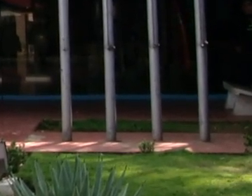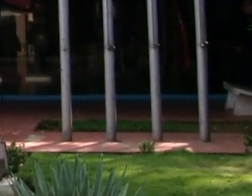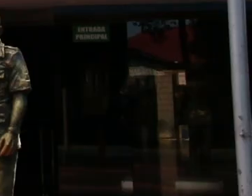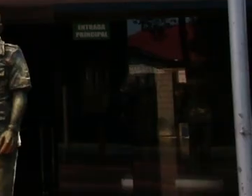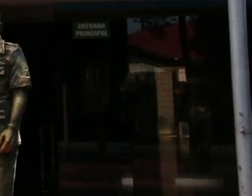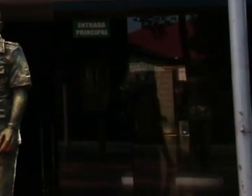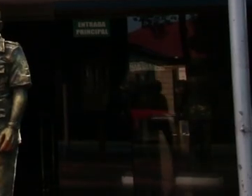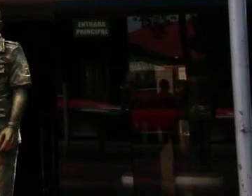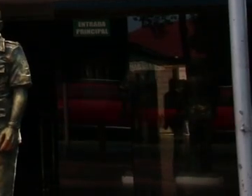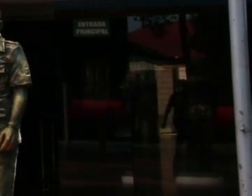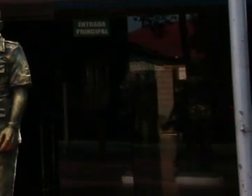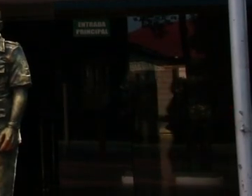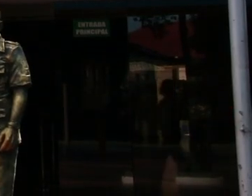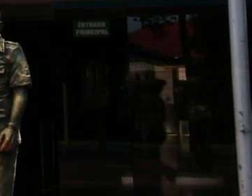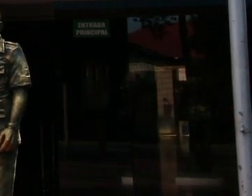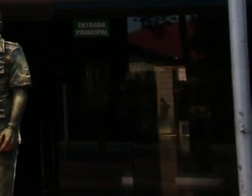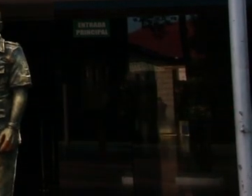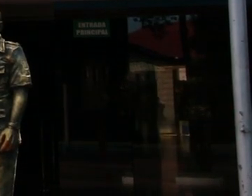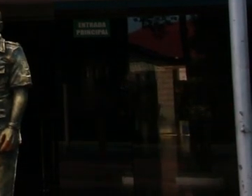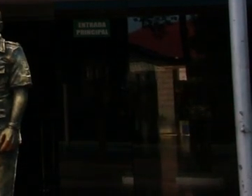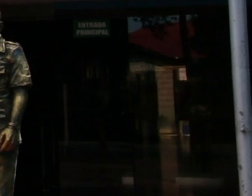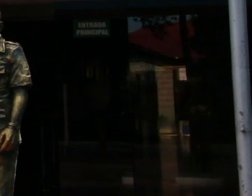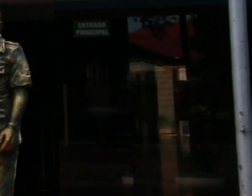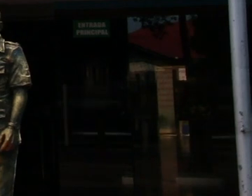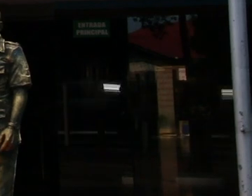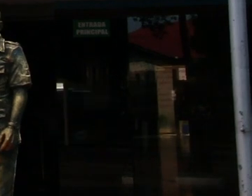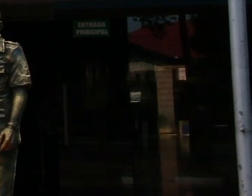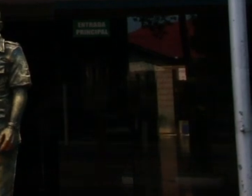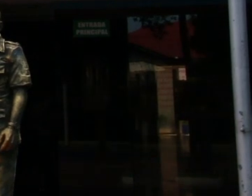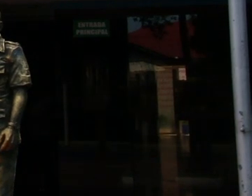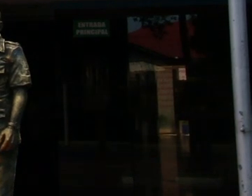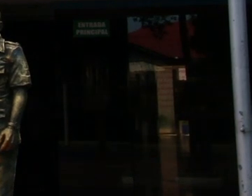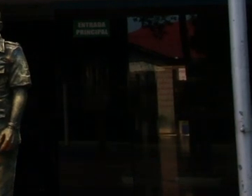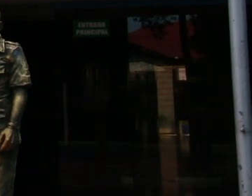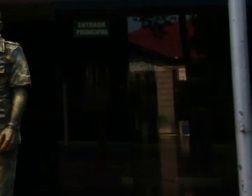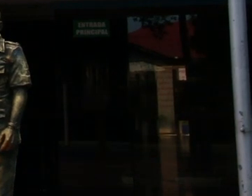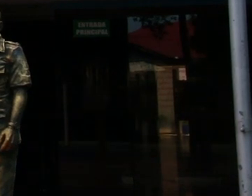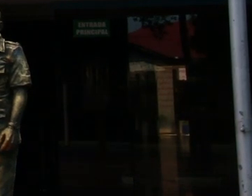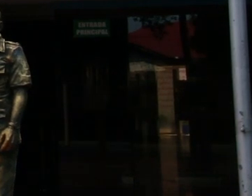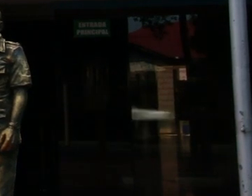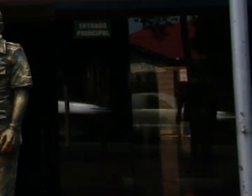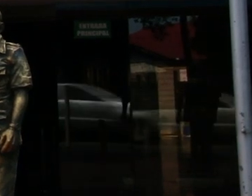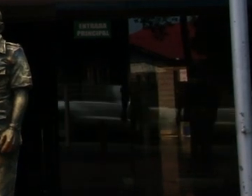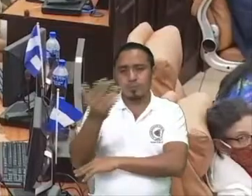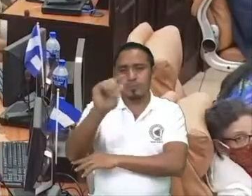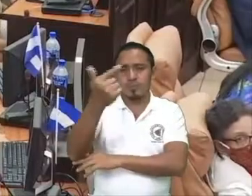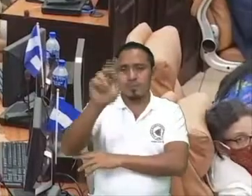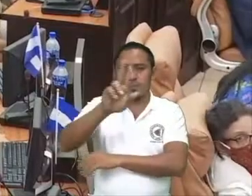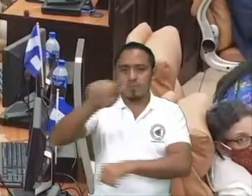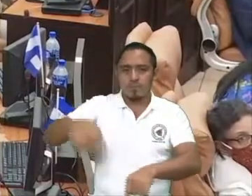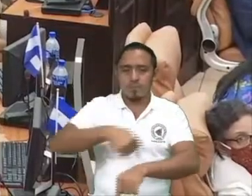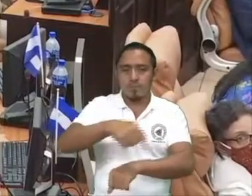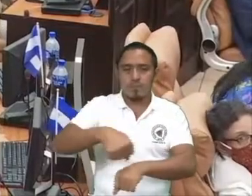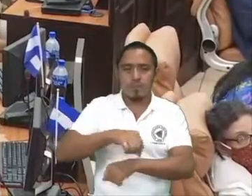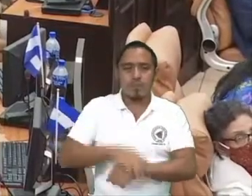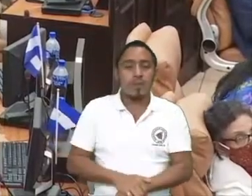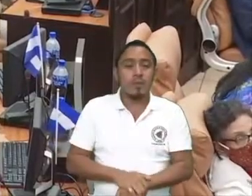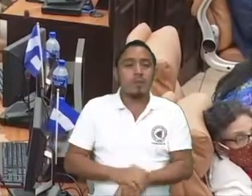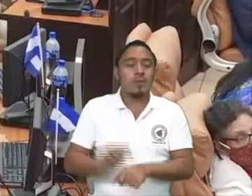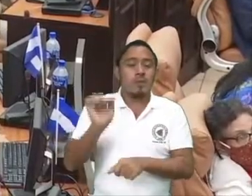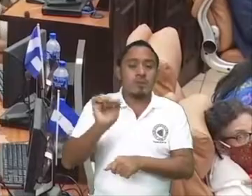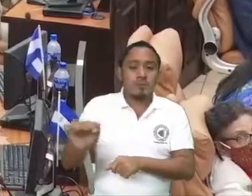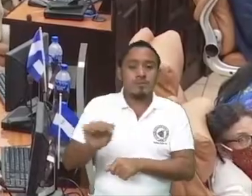financieros, donantes y demás obligaciones. Los funcionarios también pusieron en agenda la cancelación de otras 98